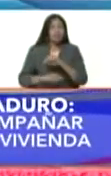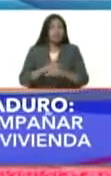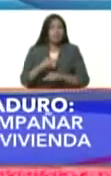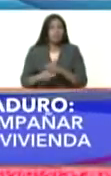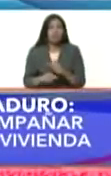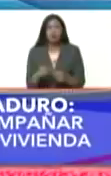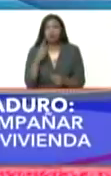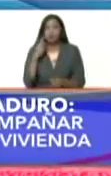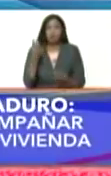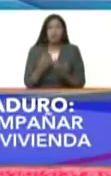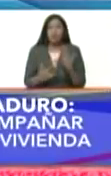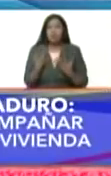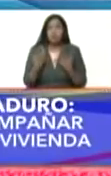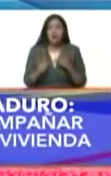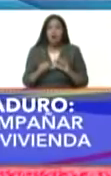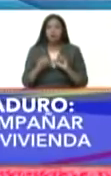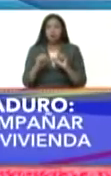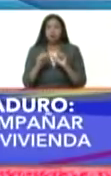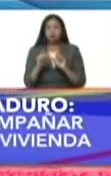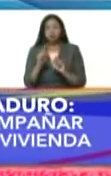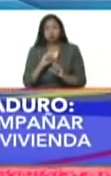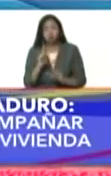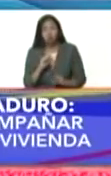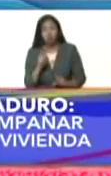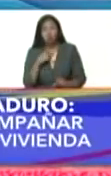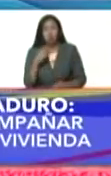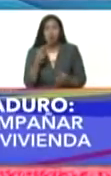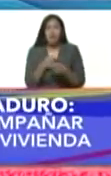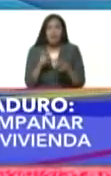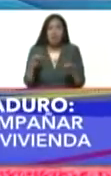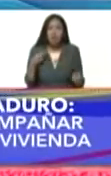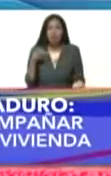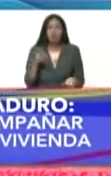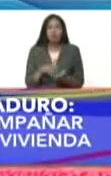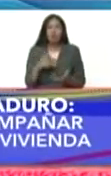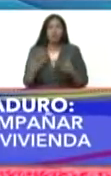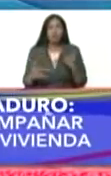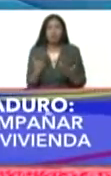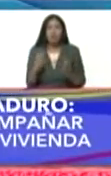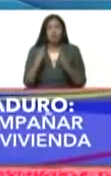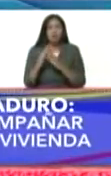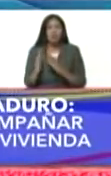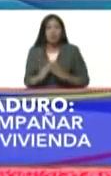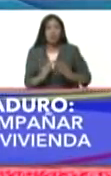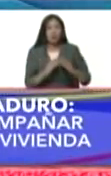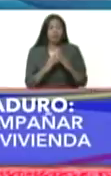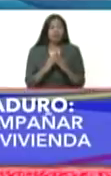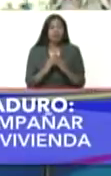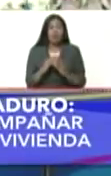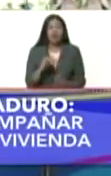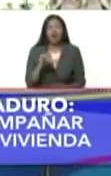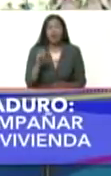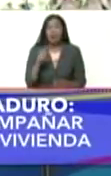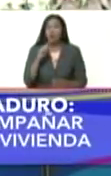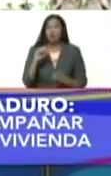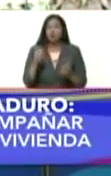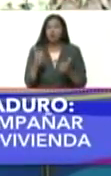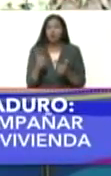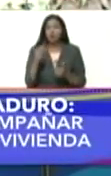cada vez que hagamos un acto, ¿no? Porque yo en general estoy asistiendo a los actos de vivienda en los hitos. El